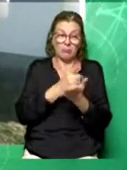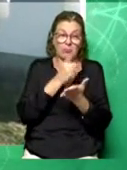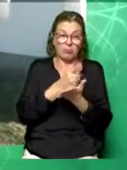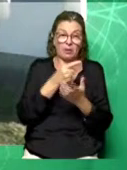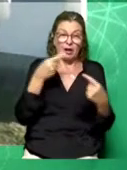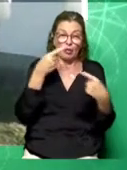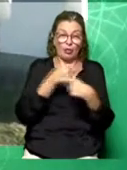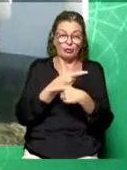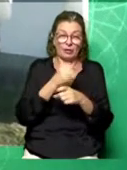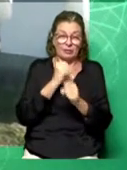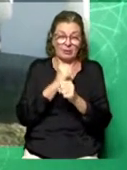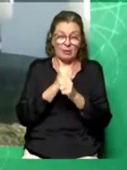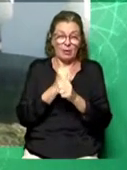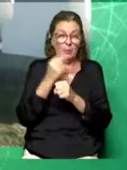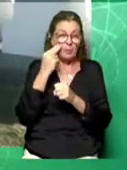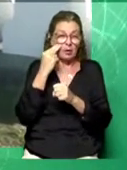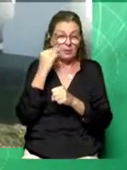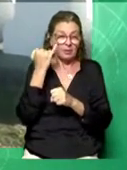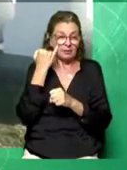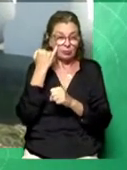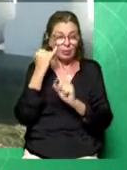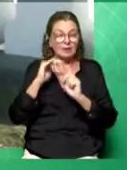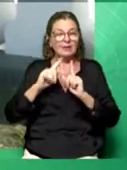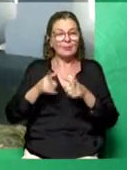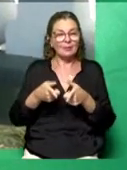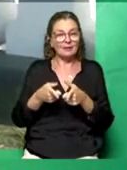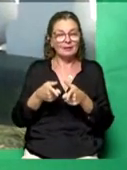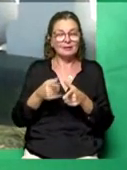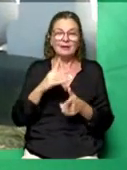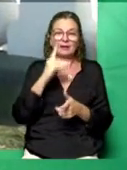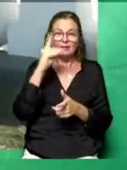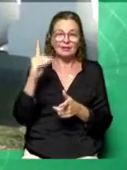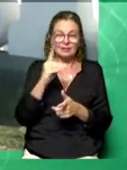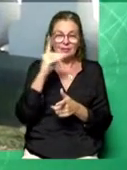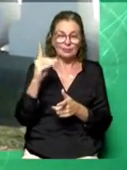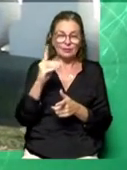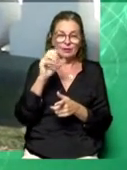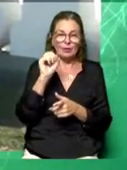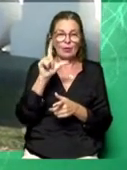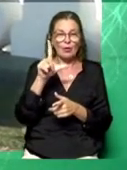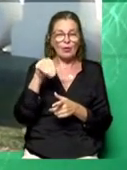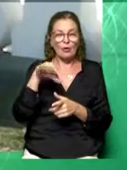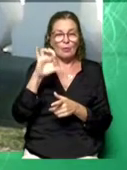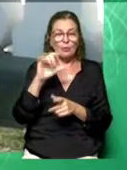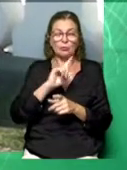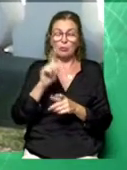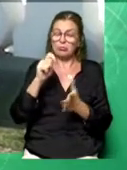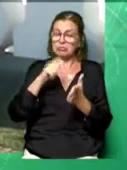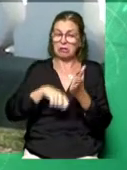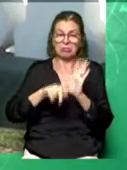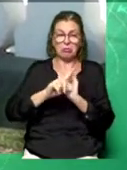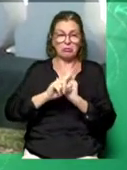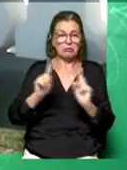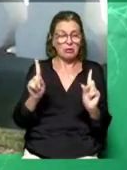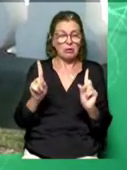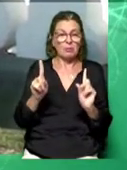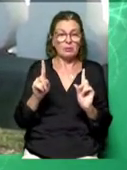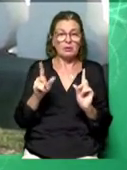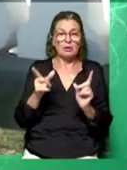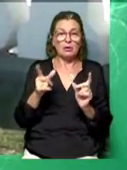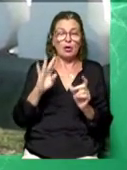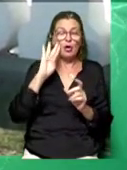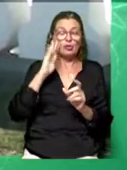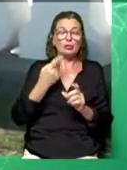y acoso sexual. En este caso, el diputado Gustavo Olmos no recibió sanción porque el informe del Tribunal de